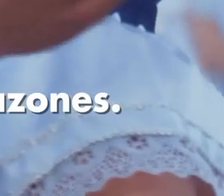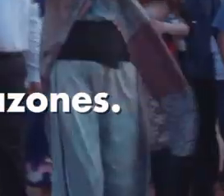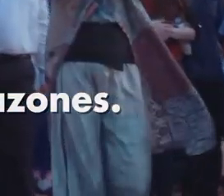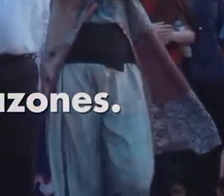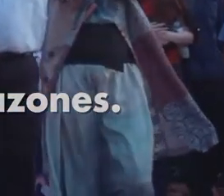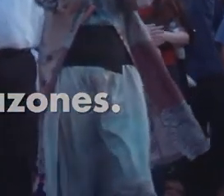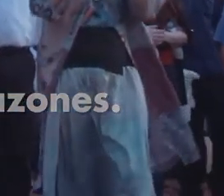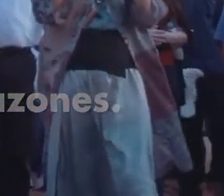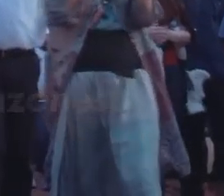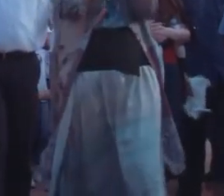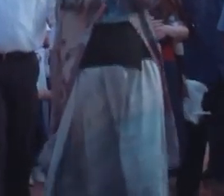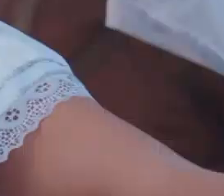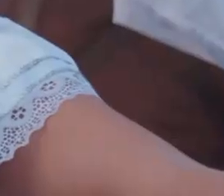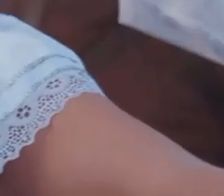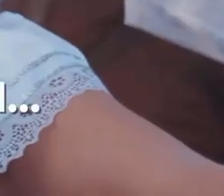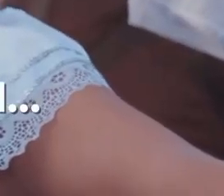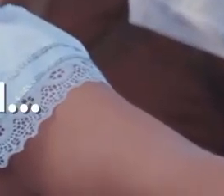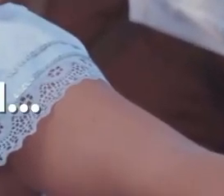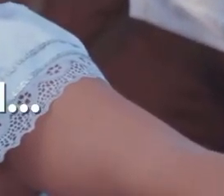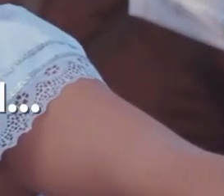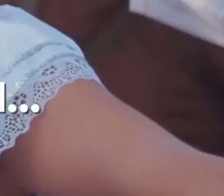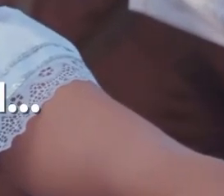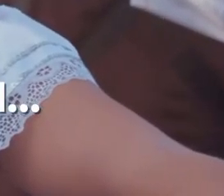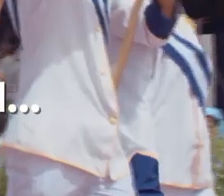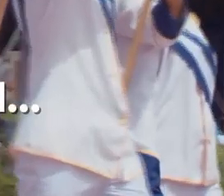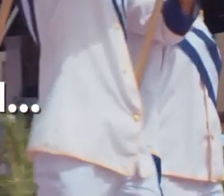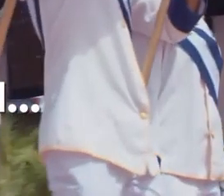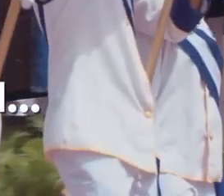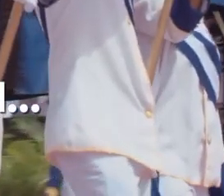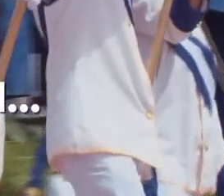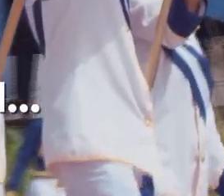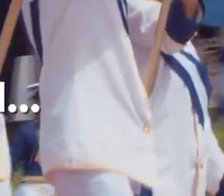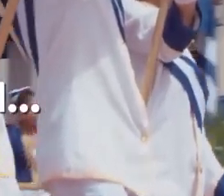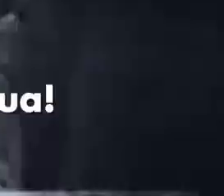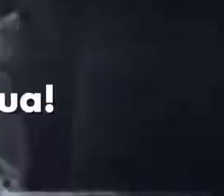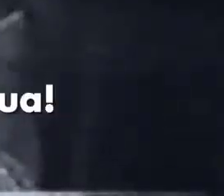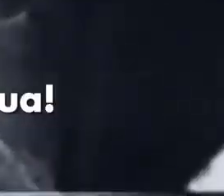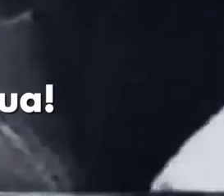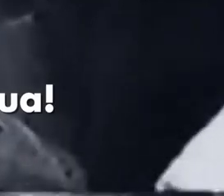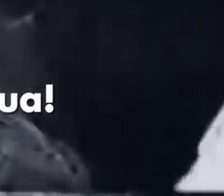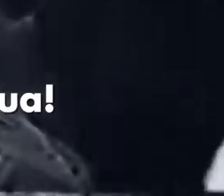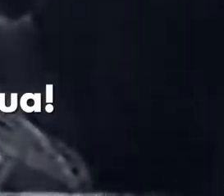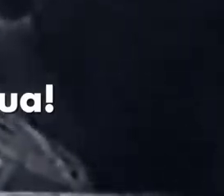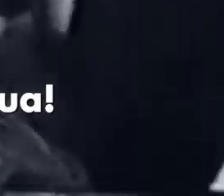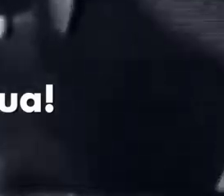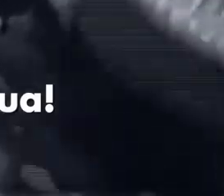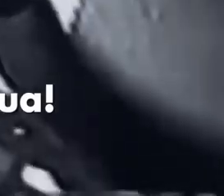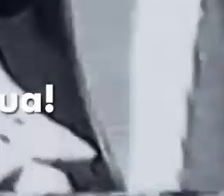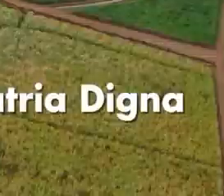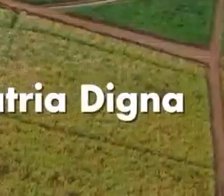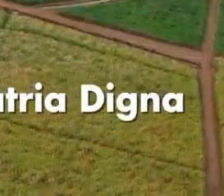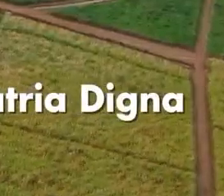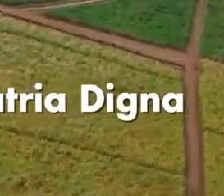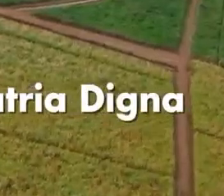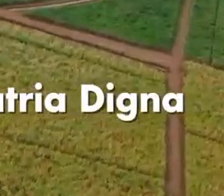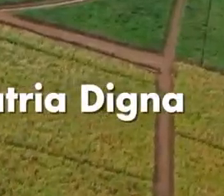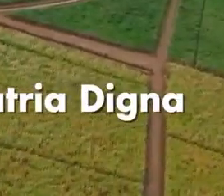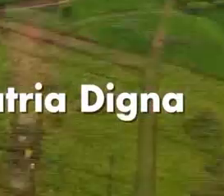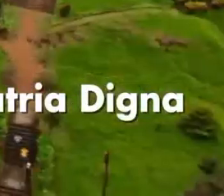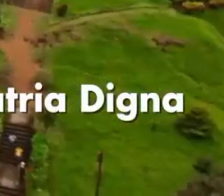nuestros corazones. Azul, blanco y azul, Sandino es Nicaragua. Es